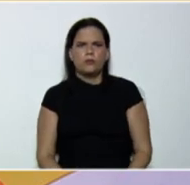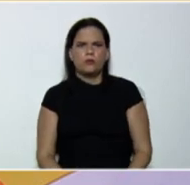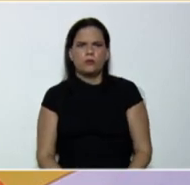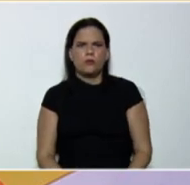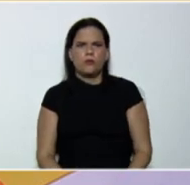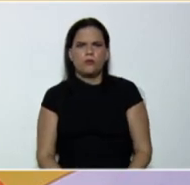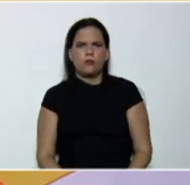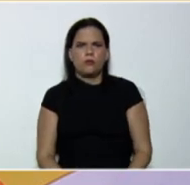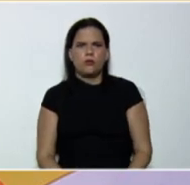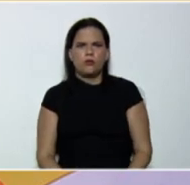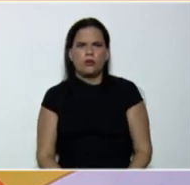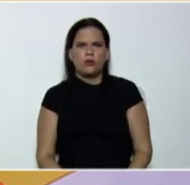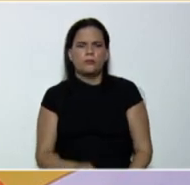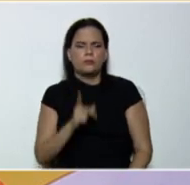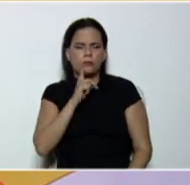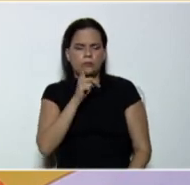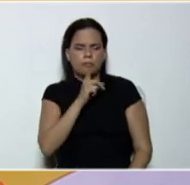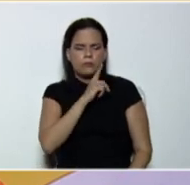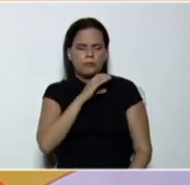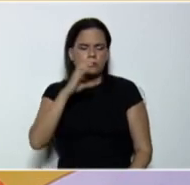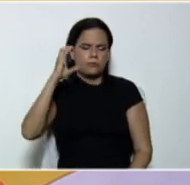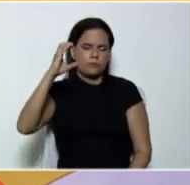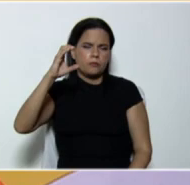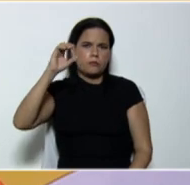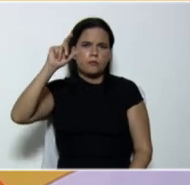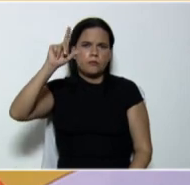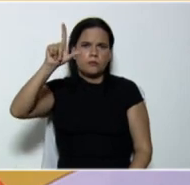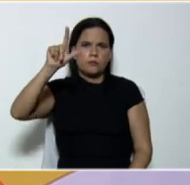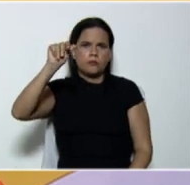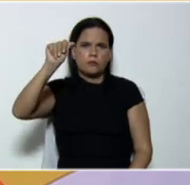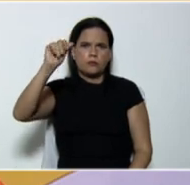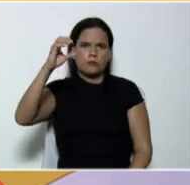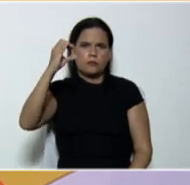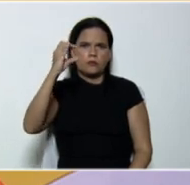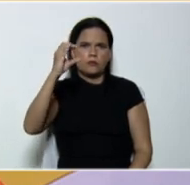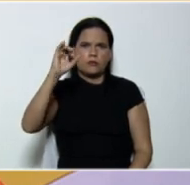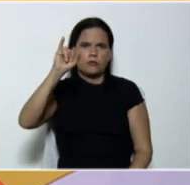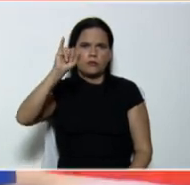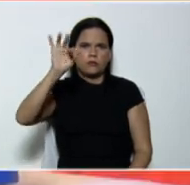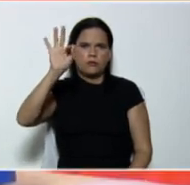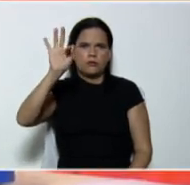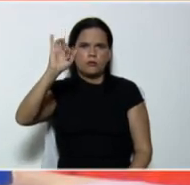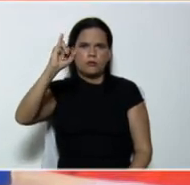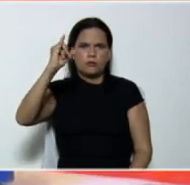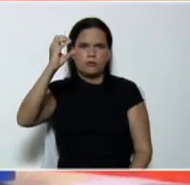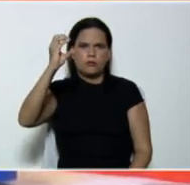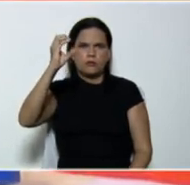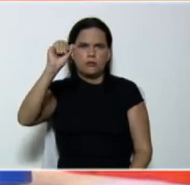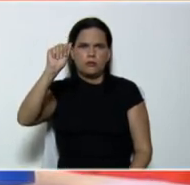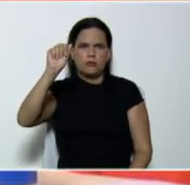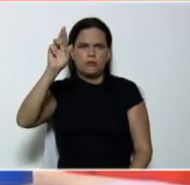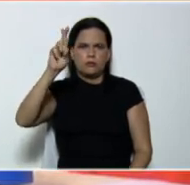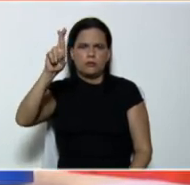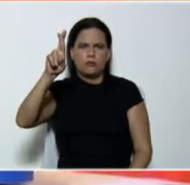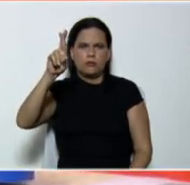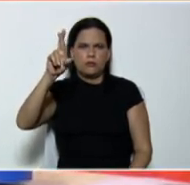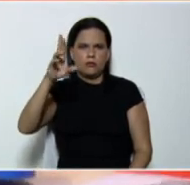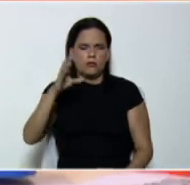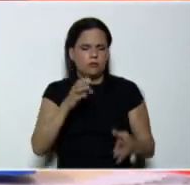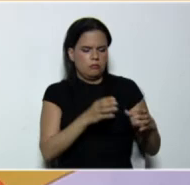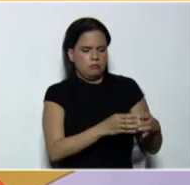Esto se llama clasificar. También podemos seriar y los niños también pueden utilizar